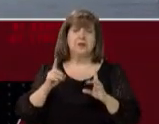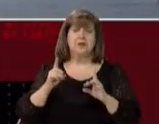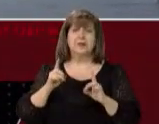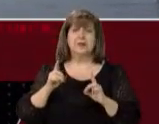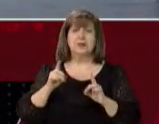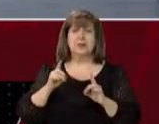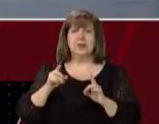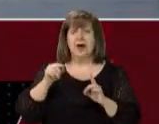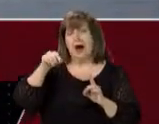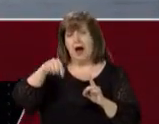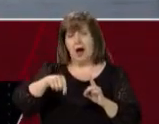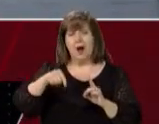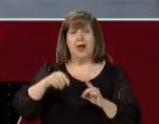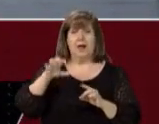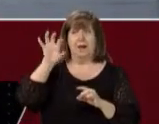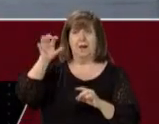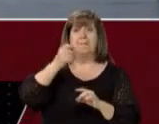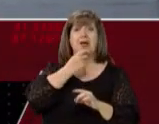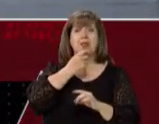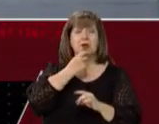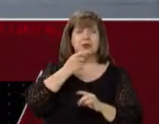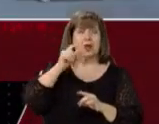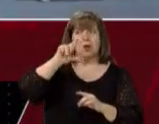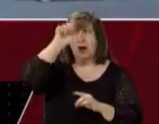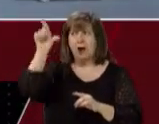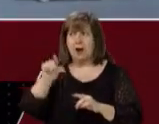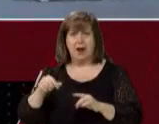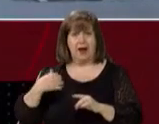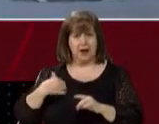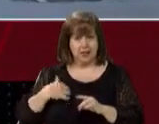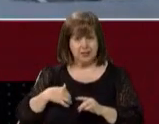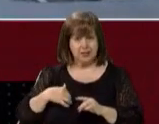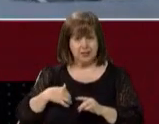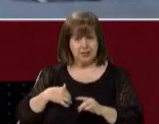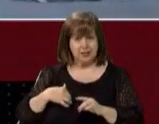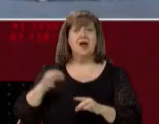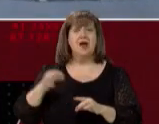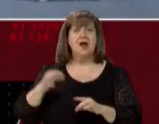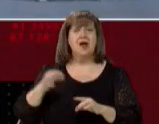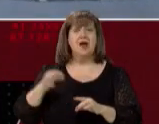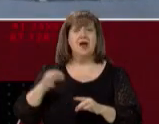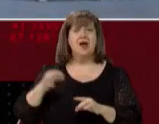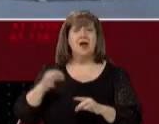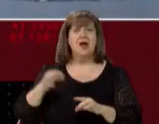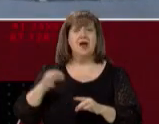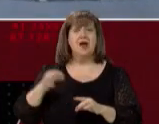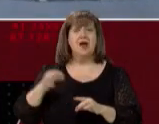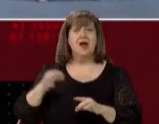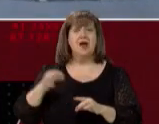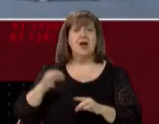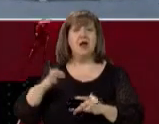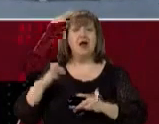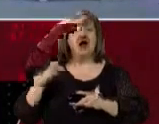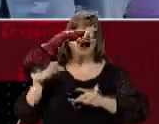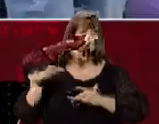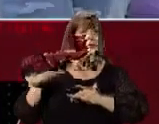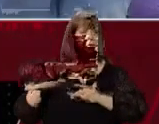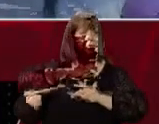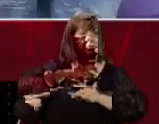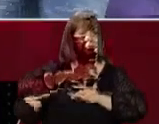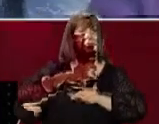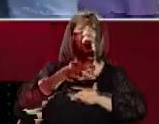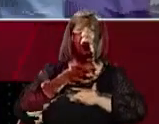Y en este momento, tanto en la provincia como a nivel nacional, digamos, el virus sincicial respiratorio es quien lleva,